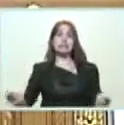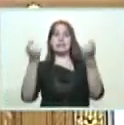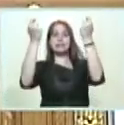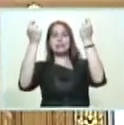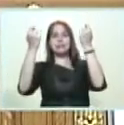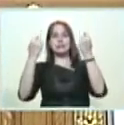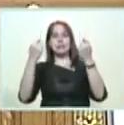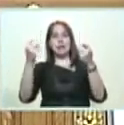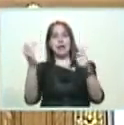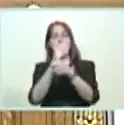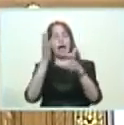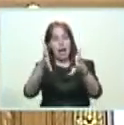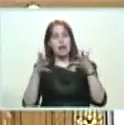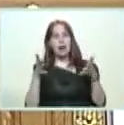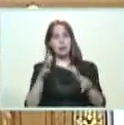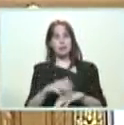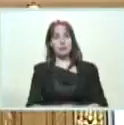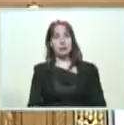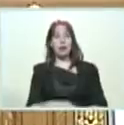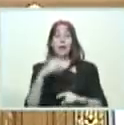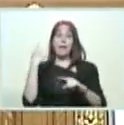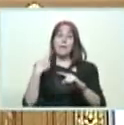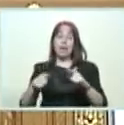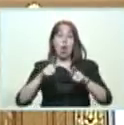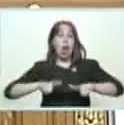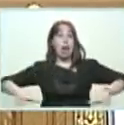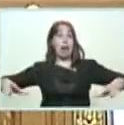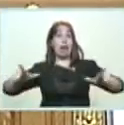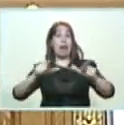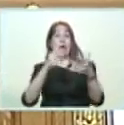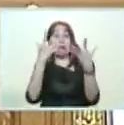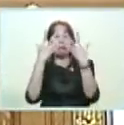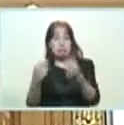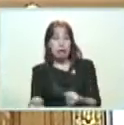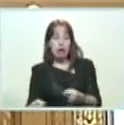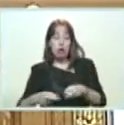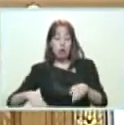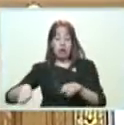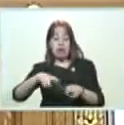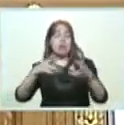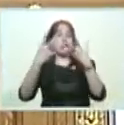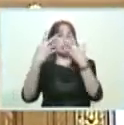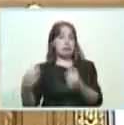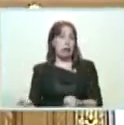victoriosos. Pero se nos secaron lagos, manantiales, ríos.